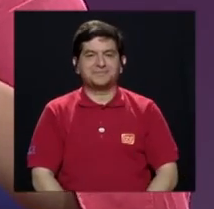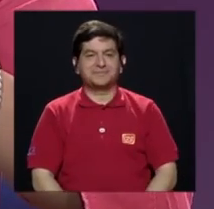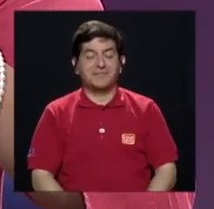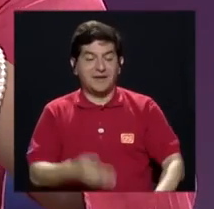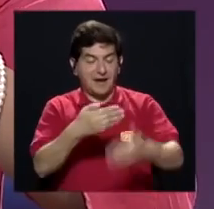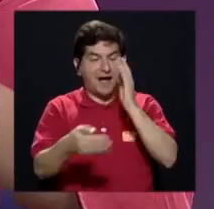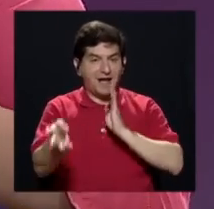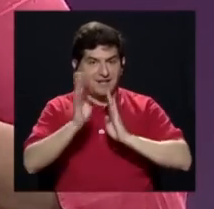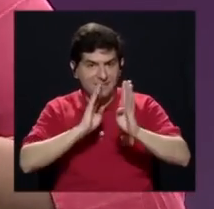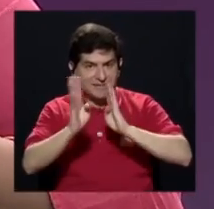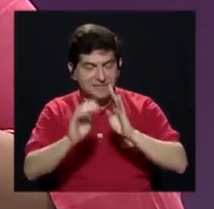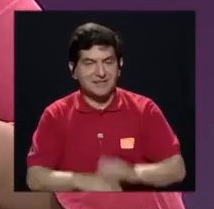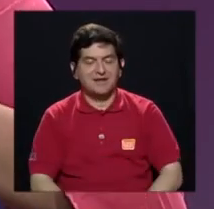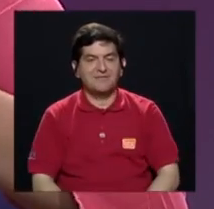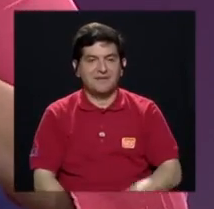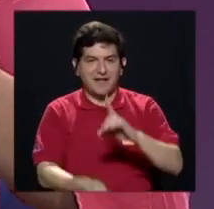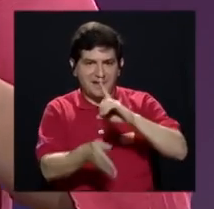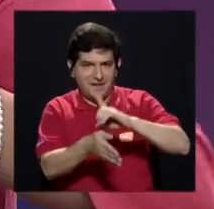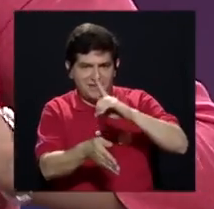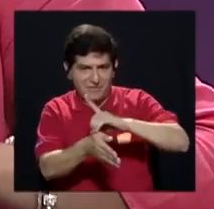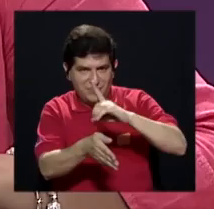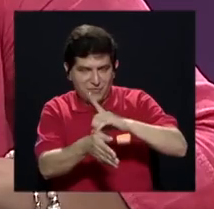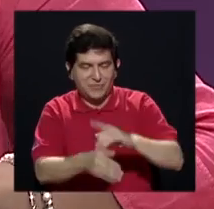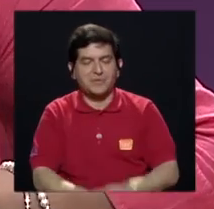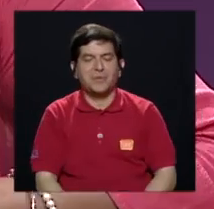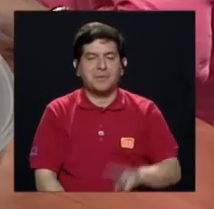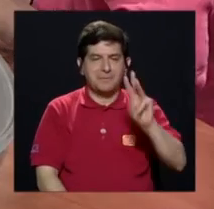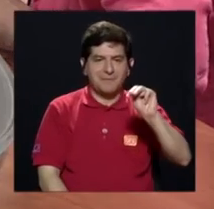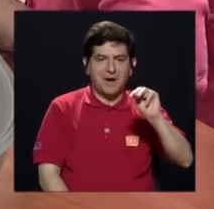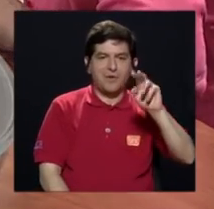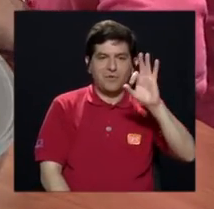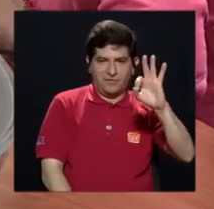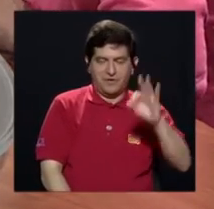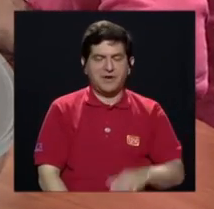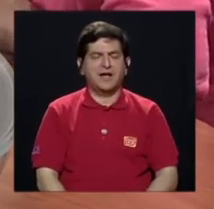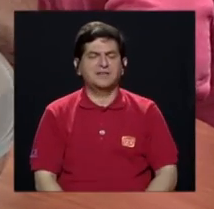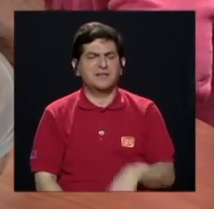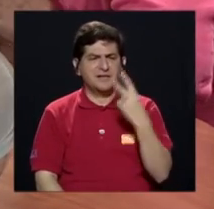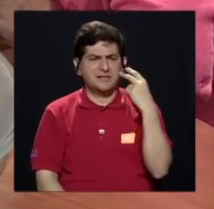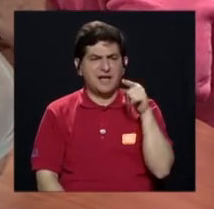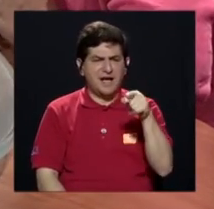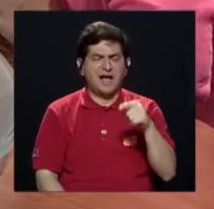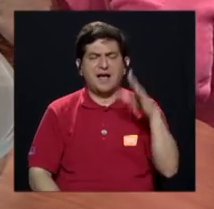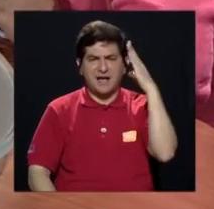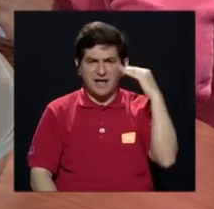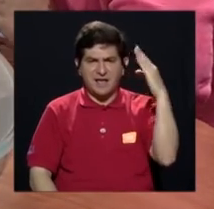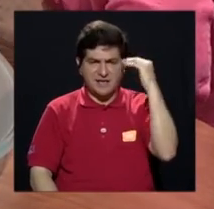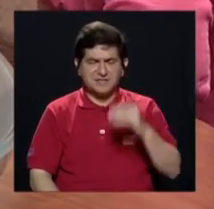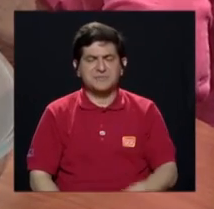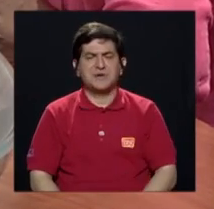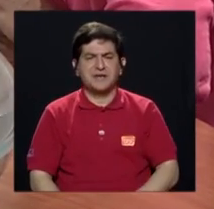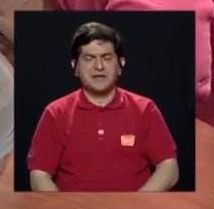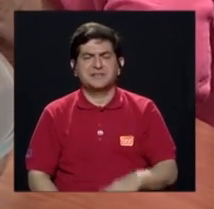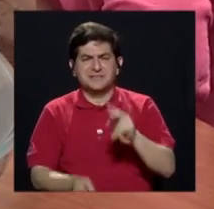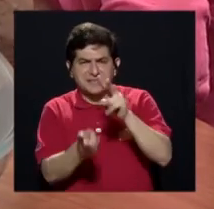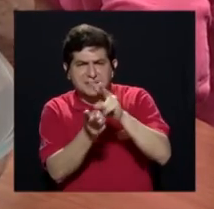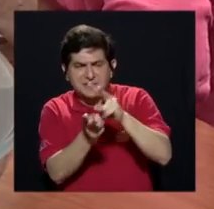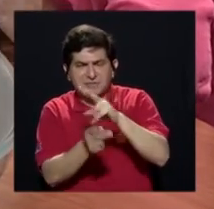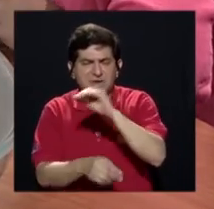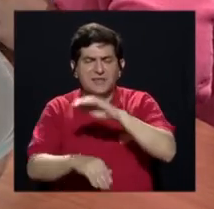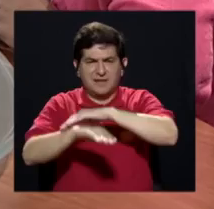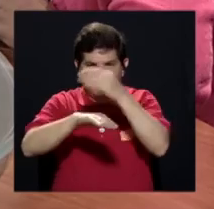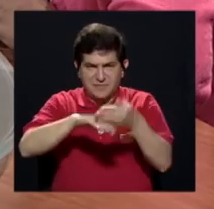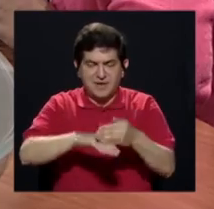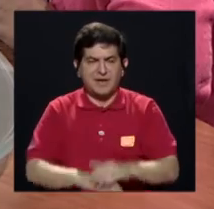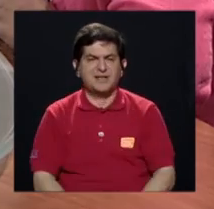momento estábamos hablando con el doctor mauro acerca de vivir la sexualidad en el embarazo de los mitos de las cargas sociales